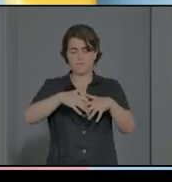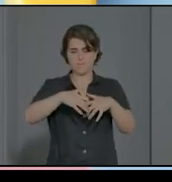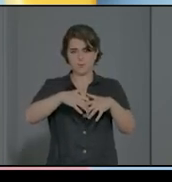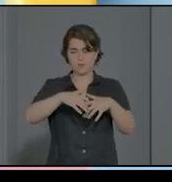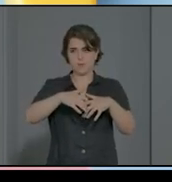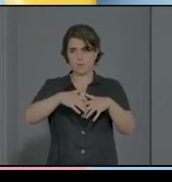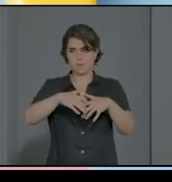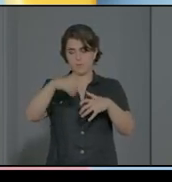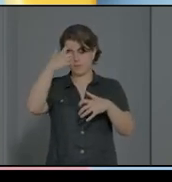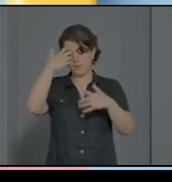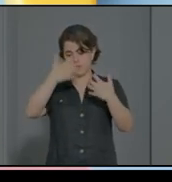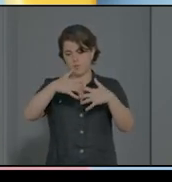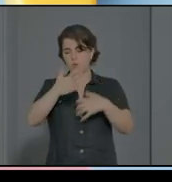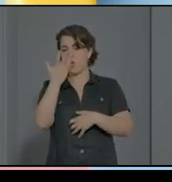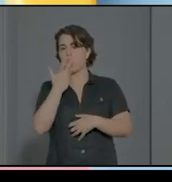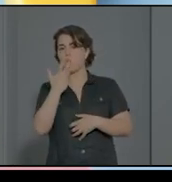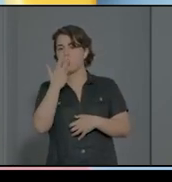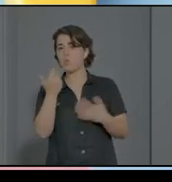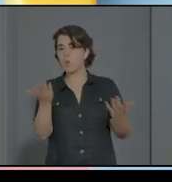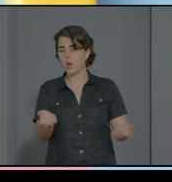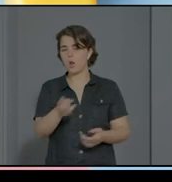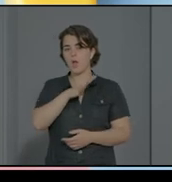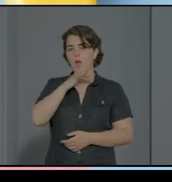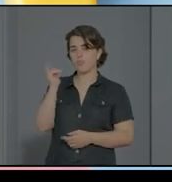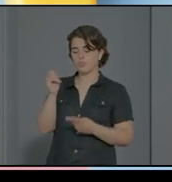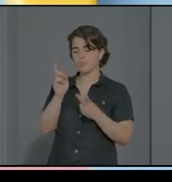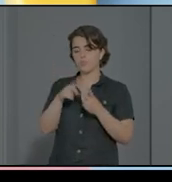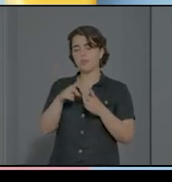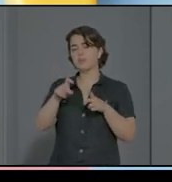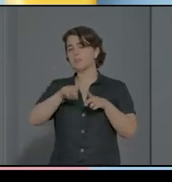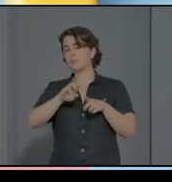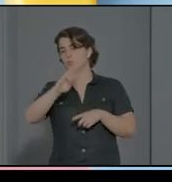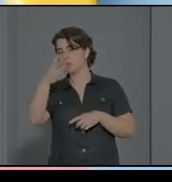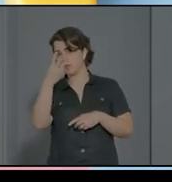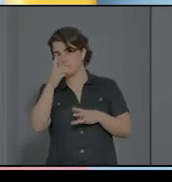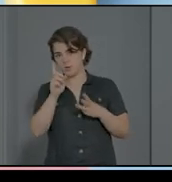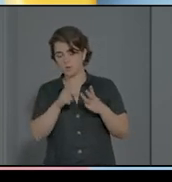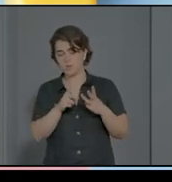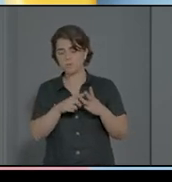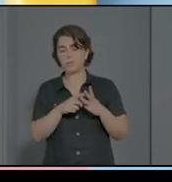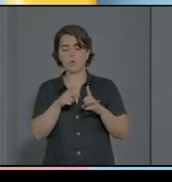tendrá una coloración azul. La tercera tipología de